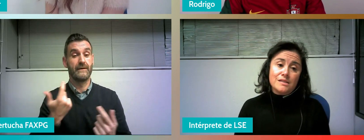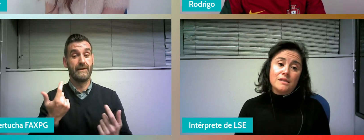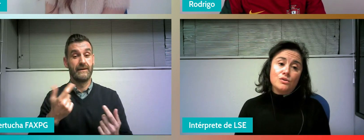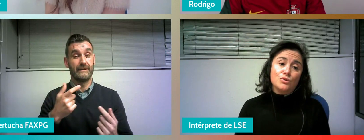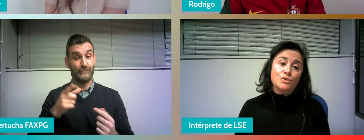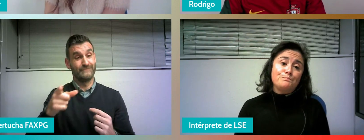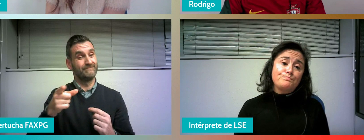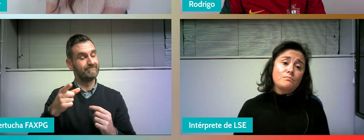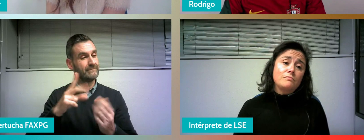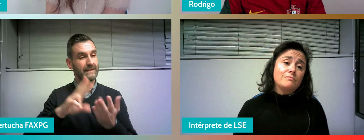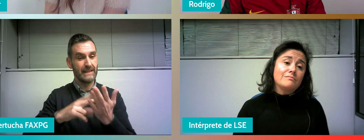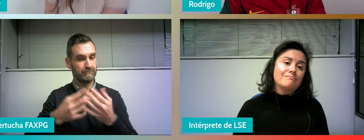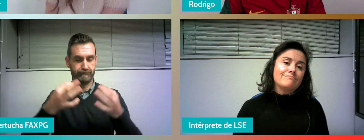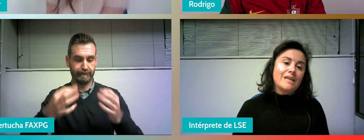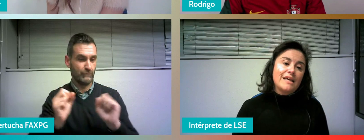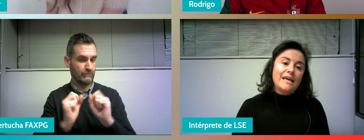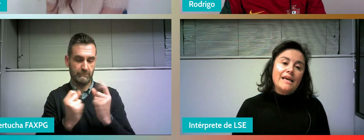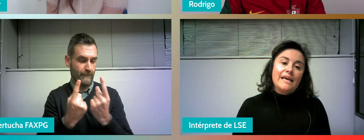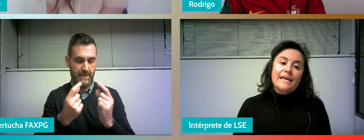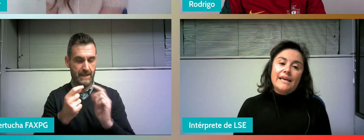lengua de signos.